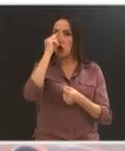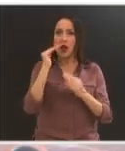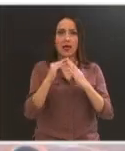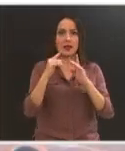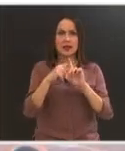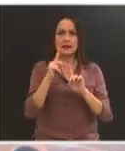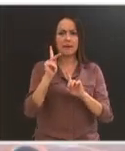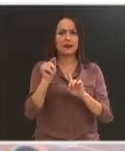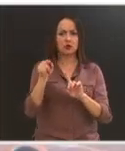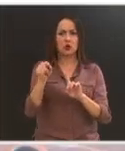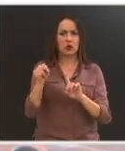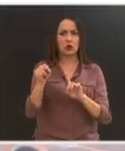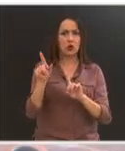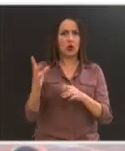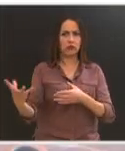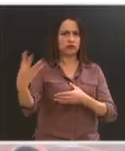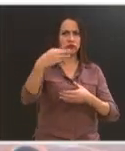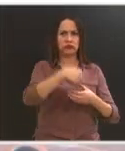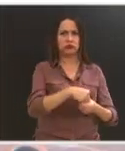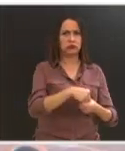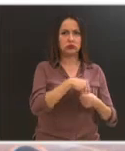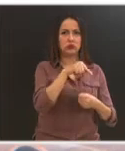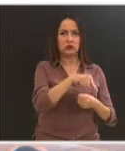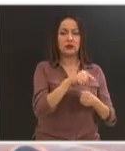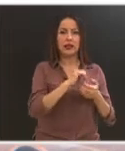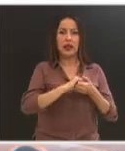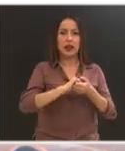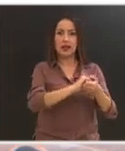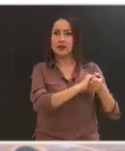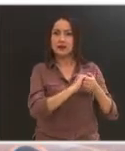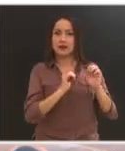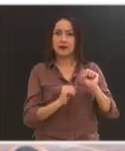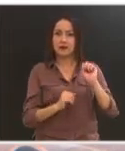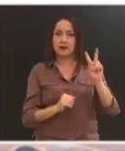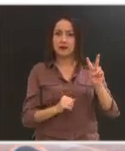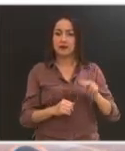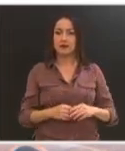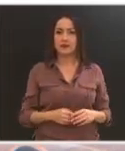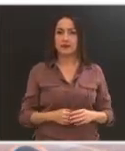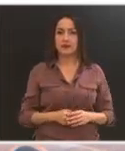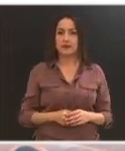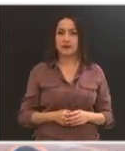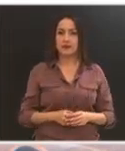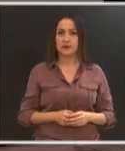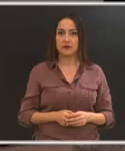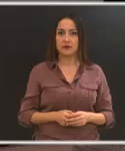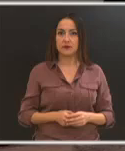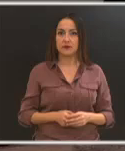pastor señalados forman parte de la Alianza Evangélica.